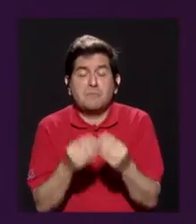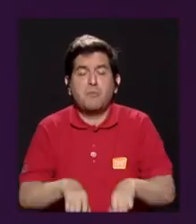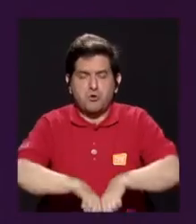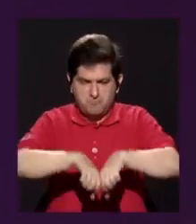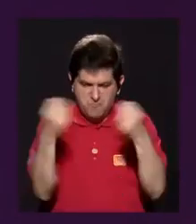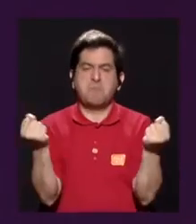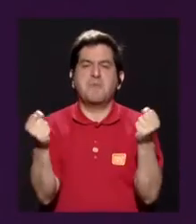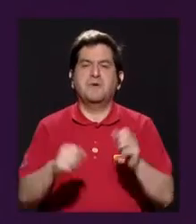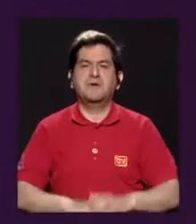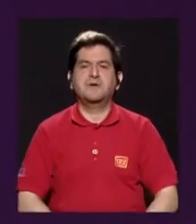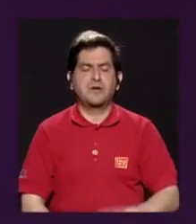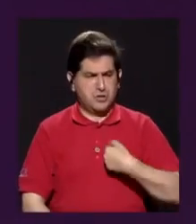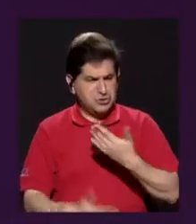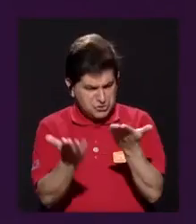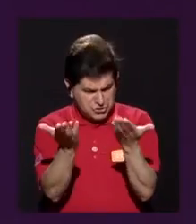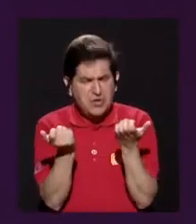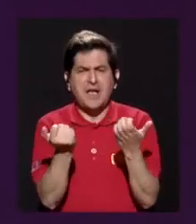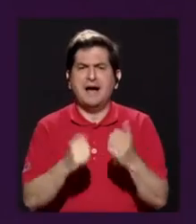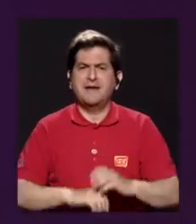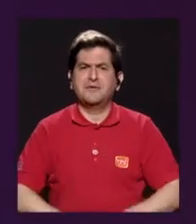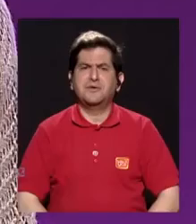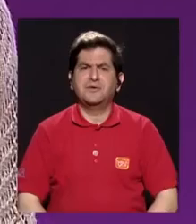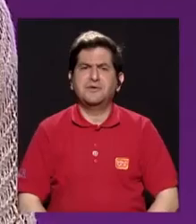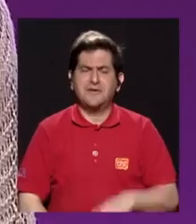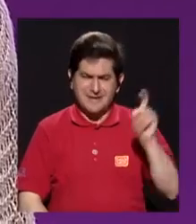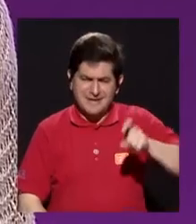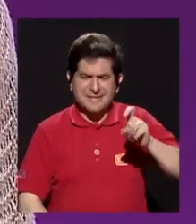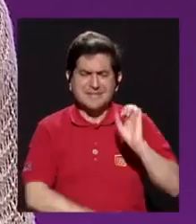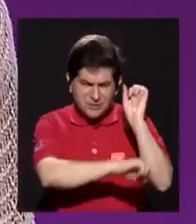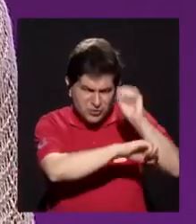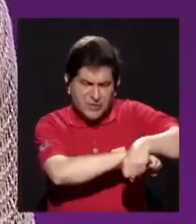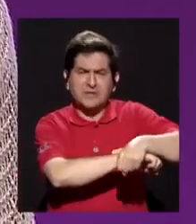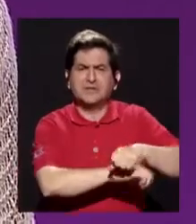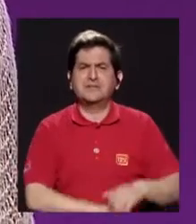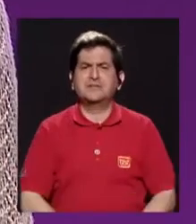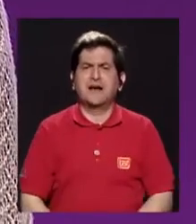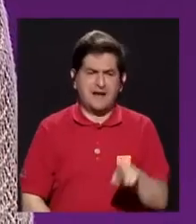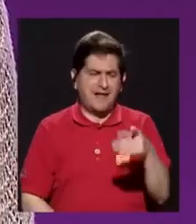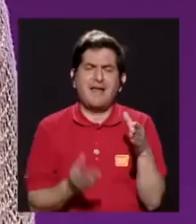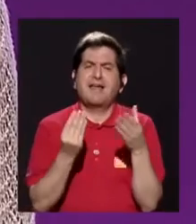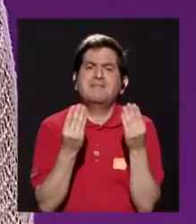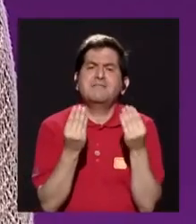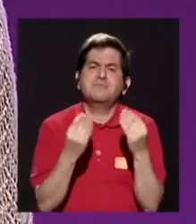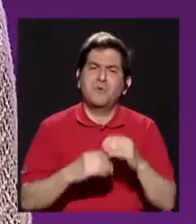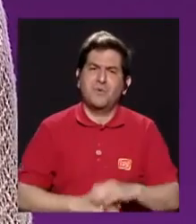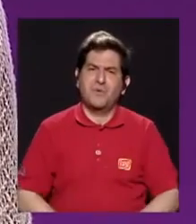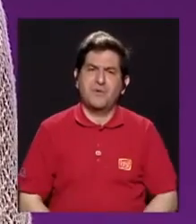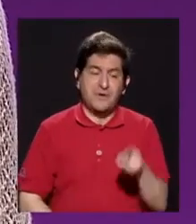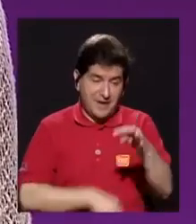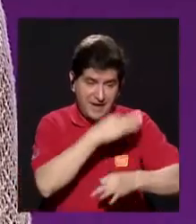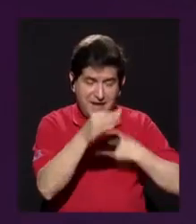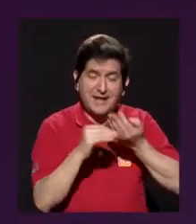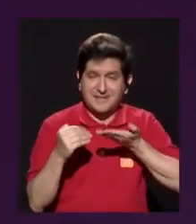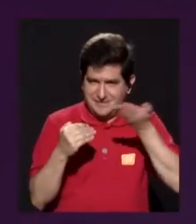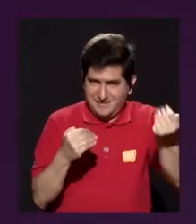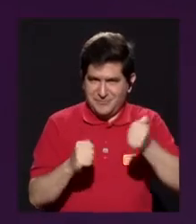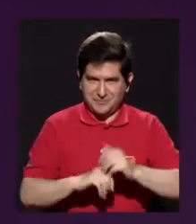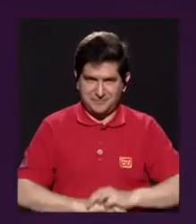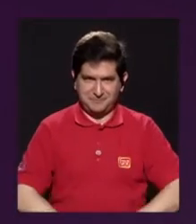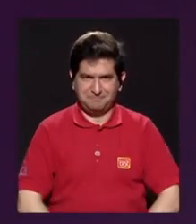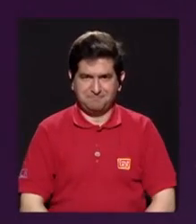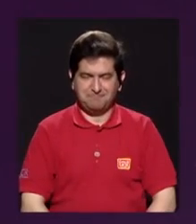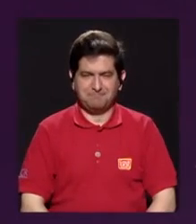¿verdad? Porque yo digo, yo quiero hacer esto, pero tengo que vencer ese miedo, ¿verdad? Creo que ese tipo de cosas, ¿verdad?